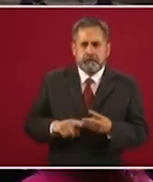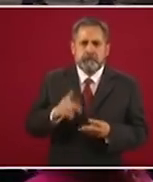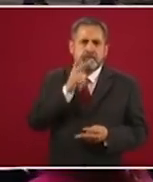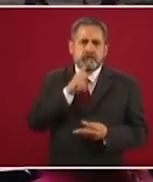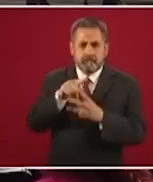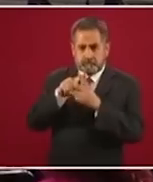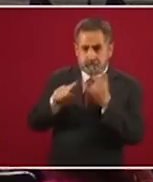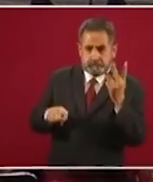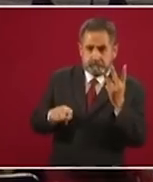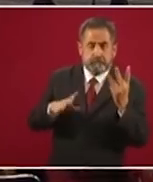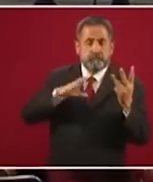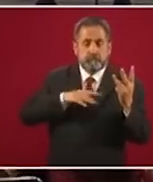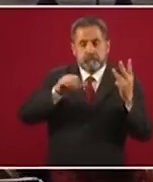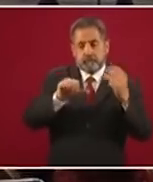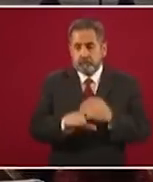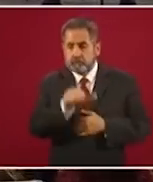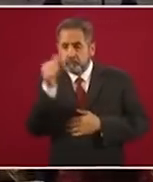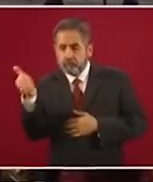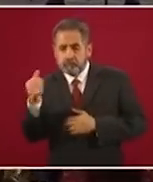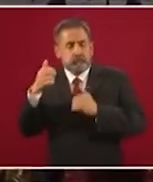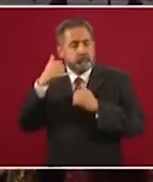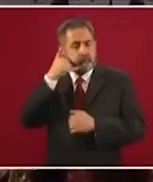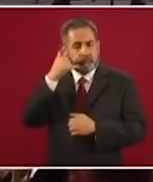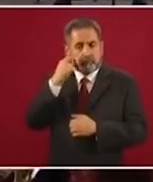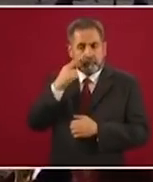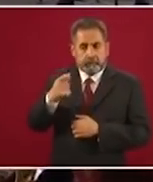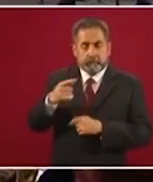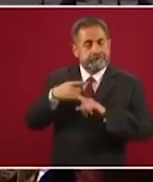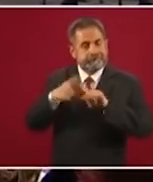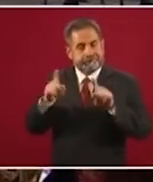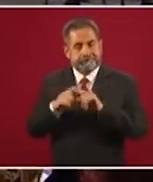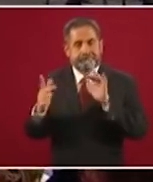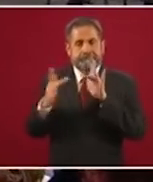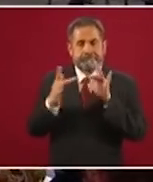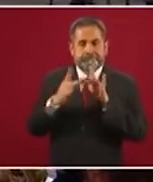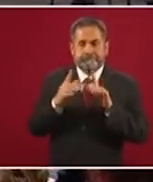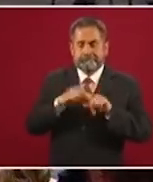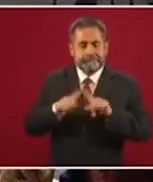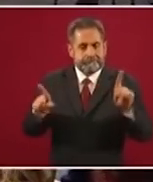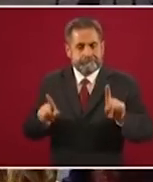Pemex tiene otros números que son estos. Aquí están en su